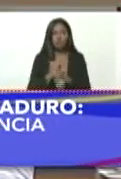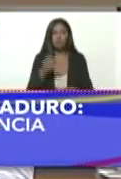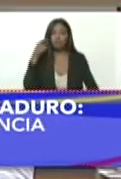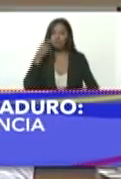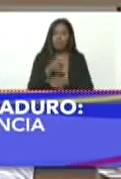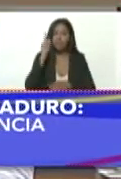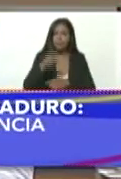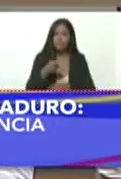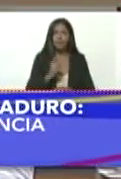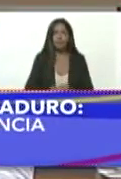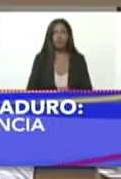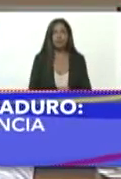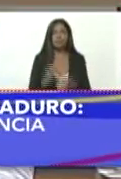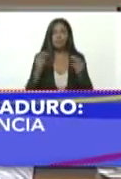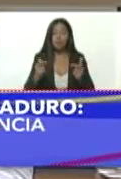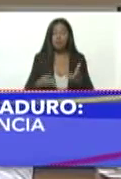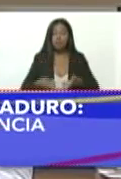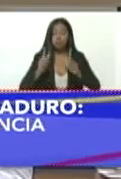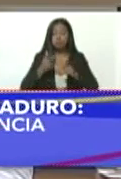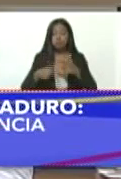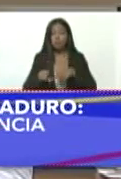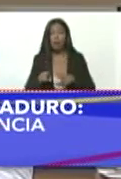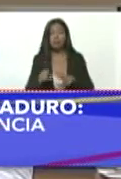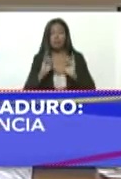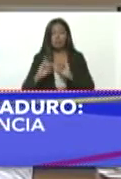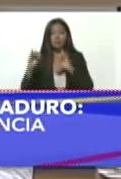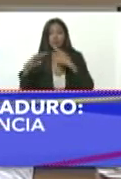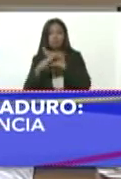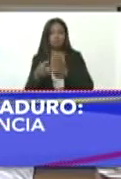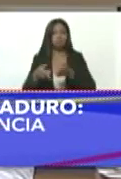exigir el inmediato levantamiento de las mismas.